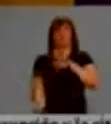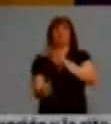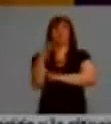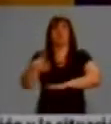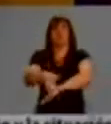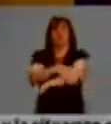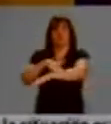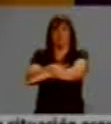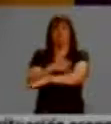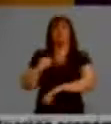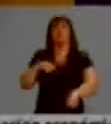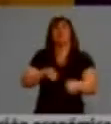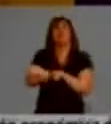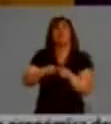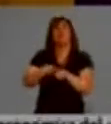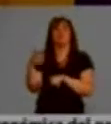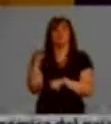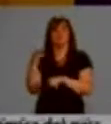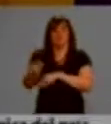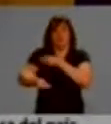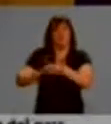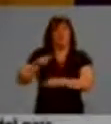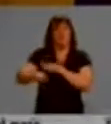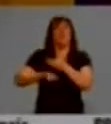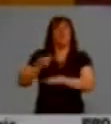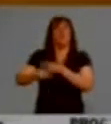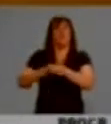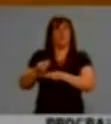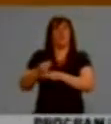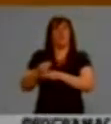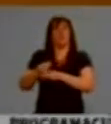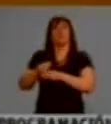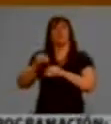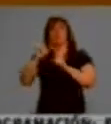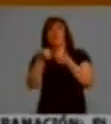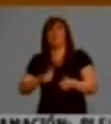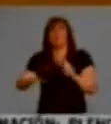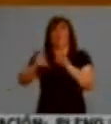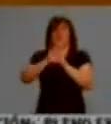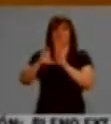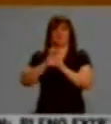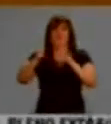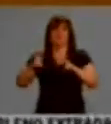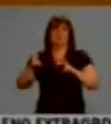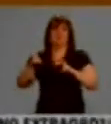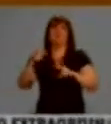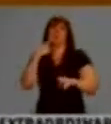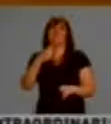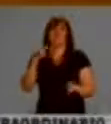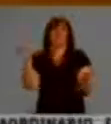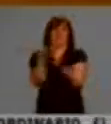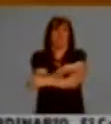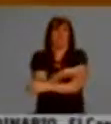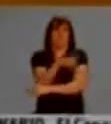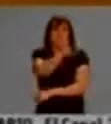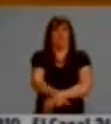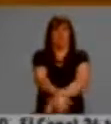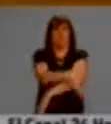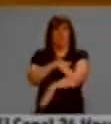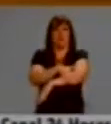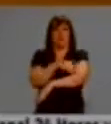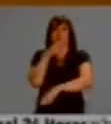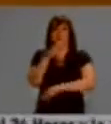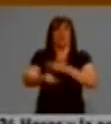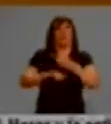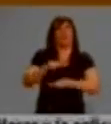critico es que se utilice un cauce constitucional, el de la moción de censura, para utilizarlo de forma